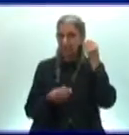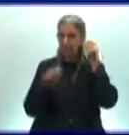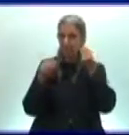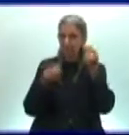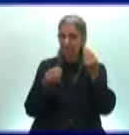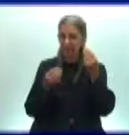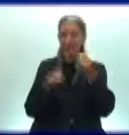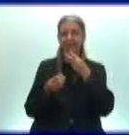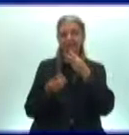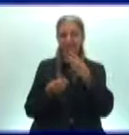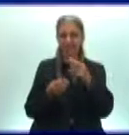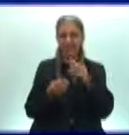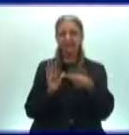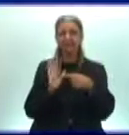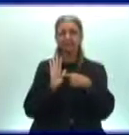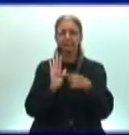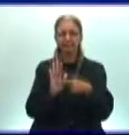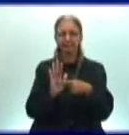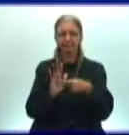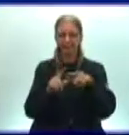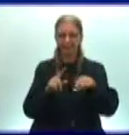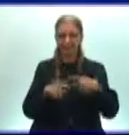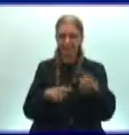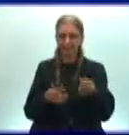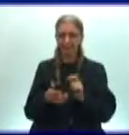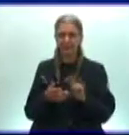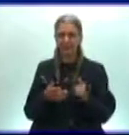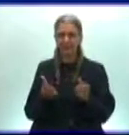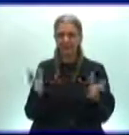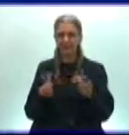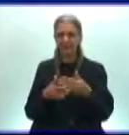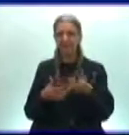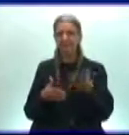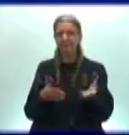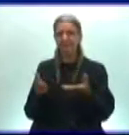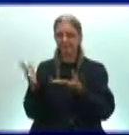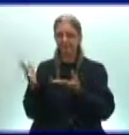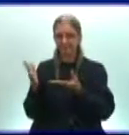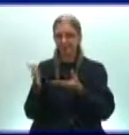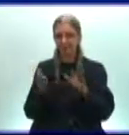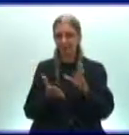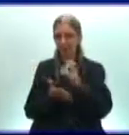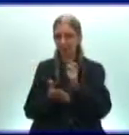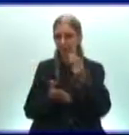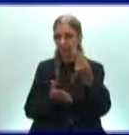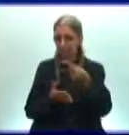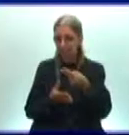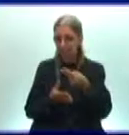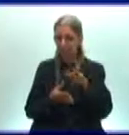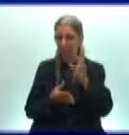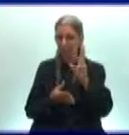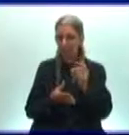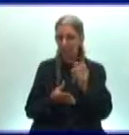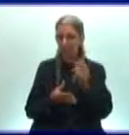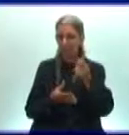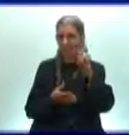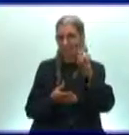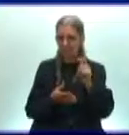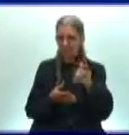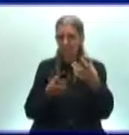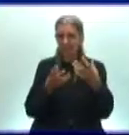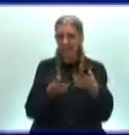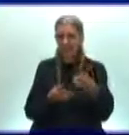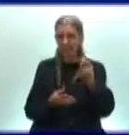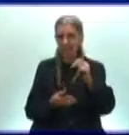analizar la respuesta se los muestro nuevamente para que lo puedan completar. Es decir, cuántos protones, número atómico y carga